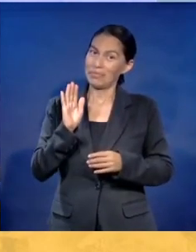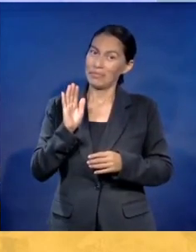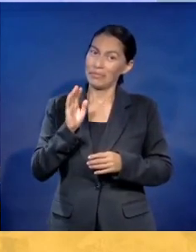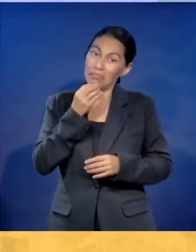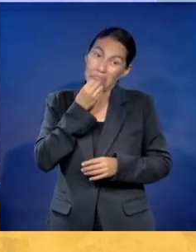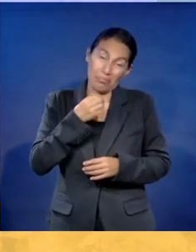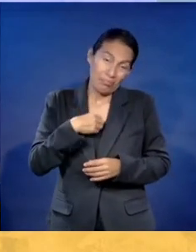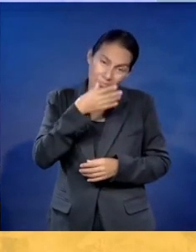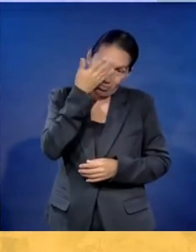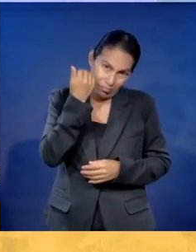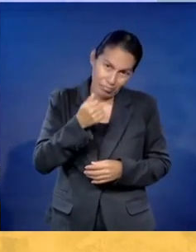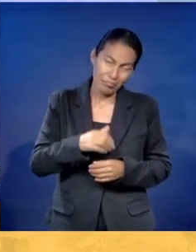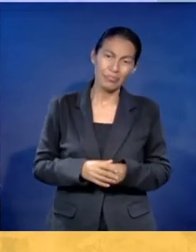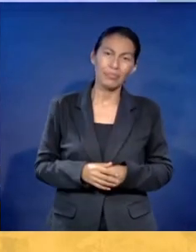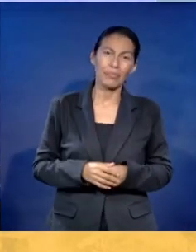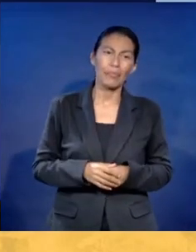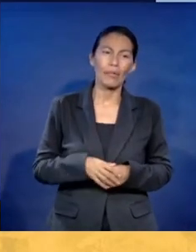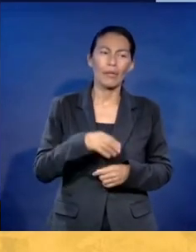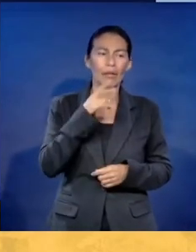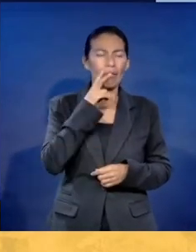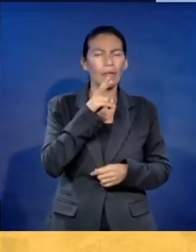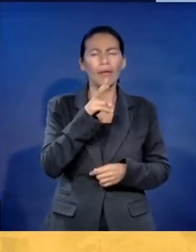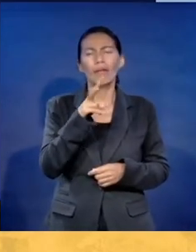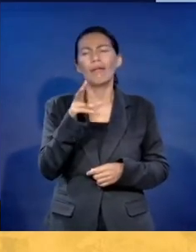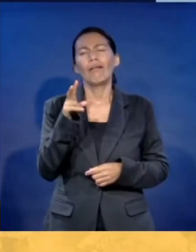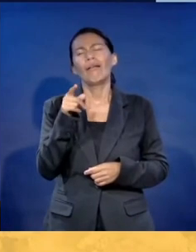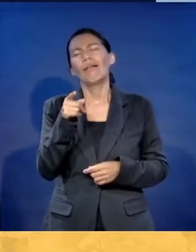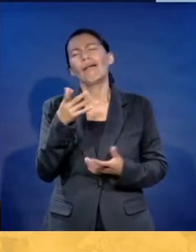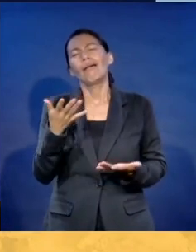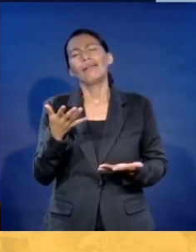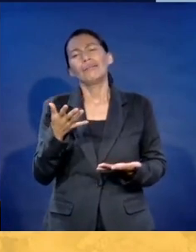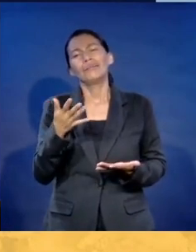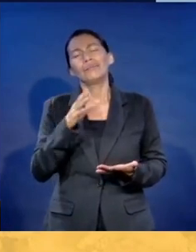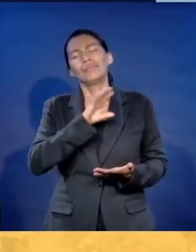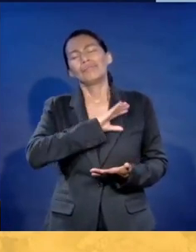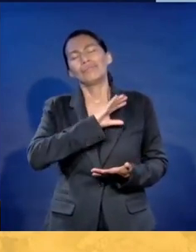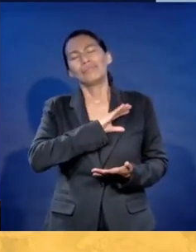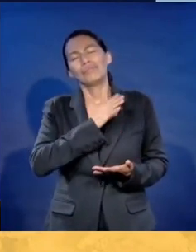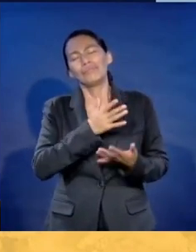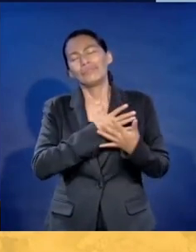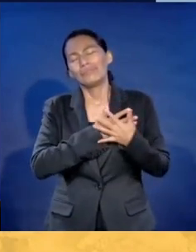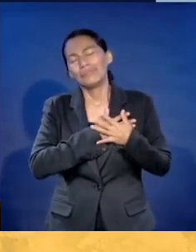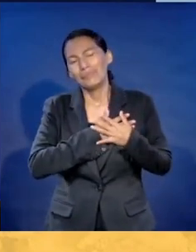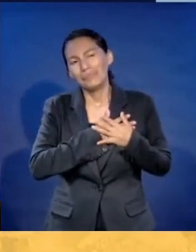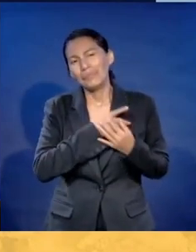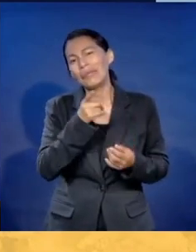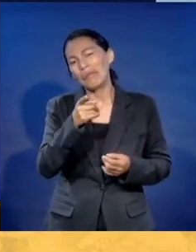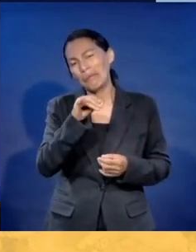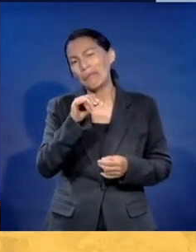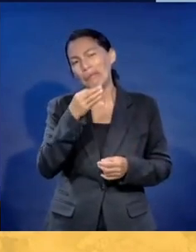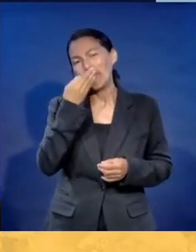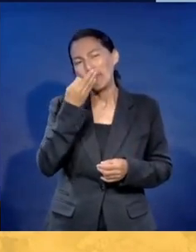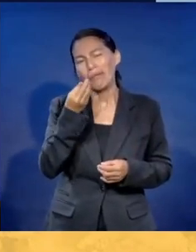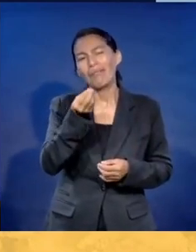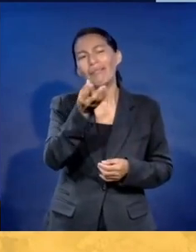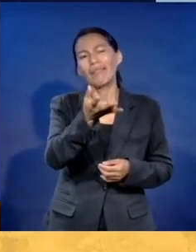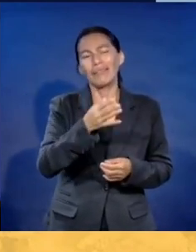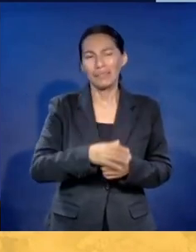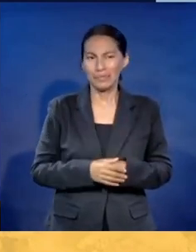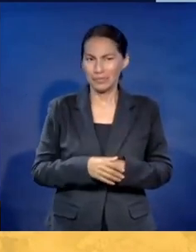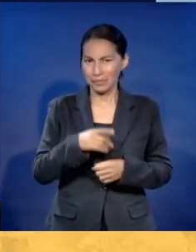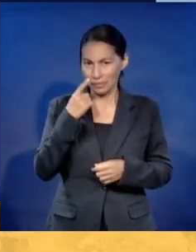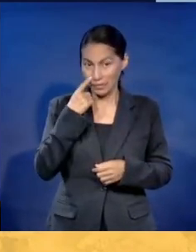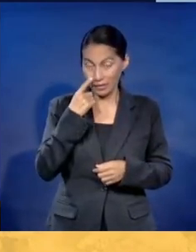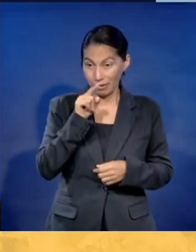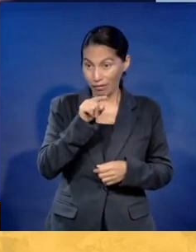entonces la persona dice Ay mira fulana Ay Así se ve que la quieren ahí así le regalan flores Mira allá también